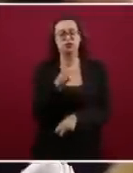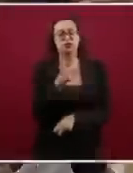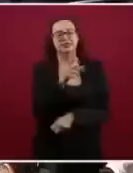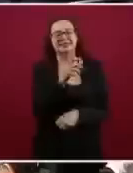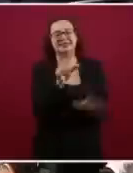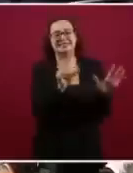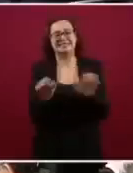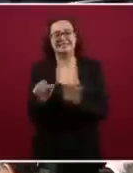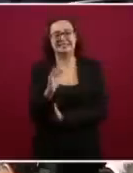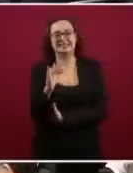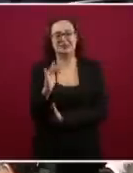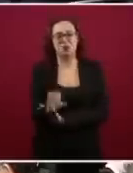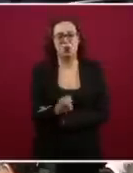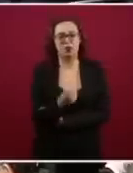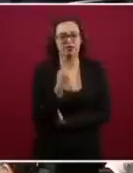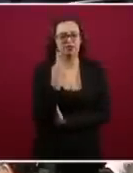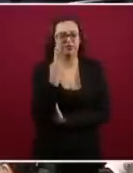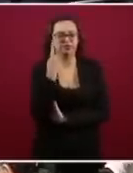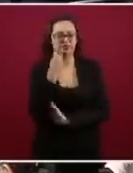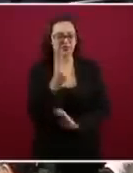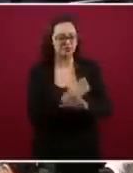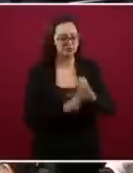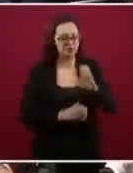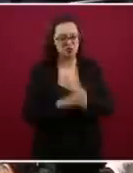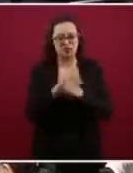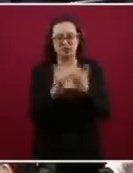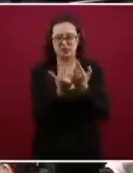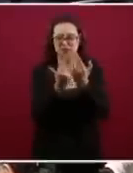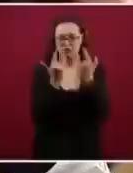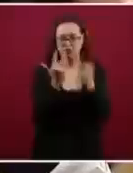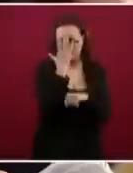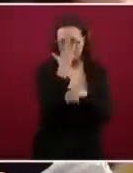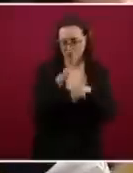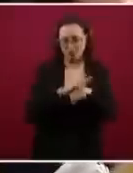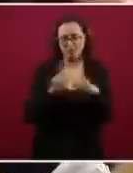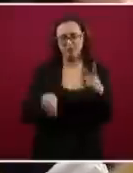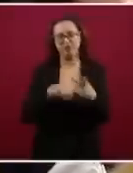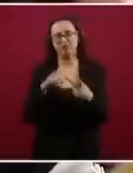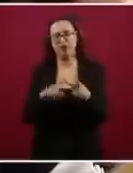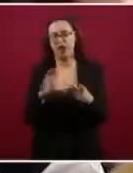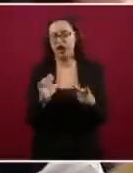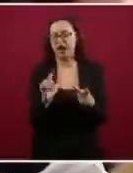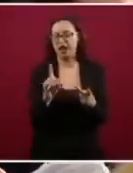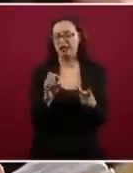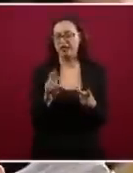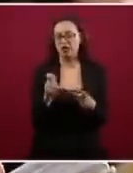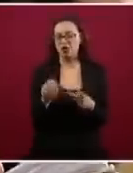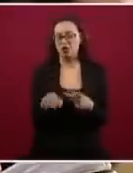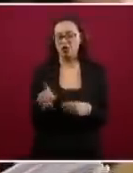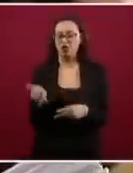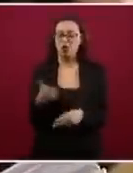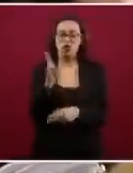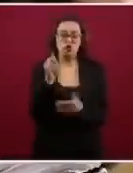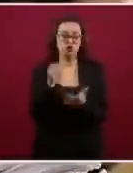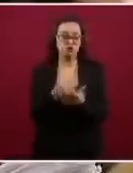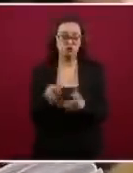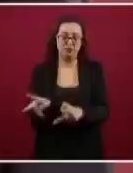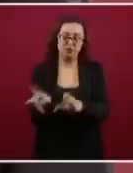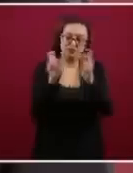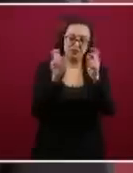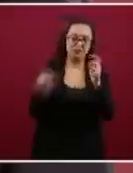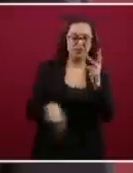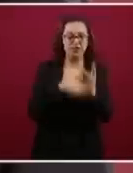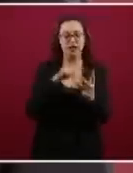piezas. Con Calderón se robaron 2,140 piezas. Y con Enrique Peña